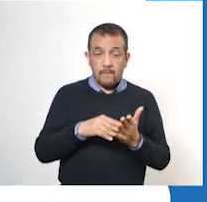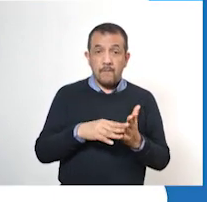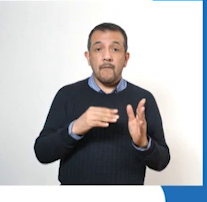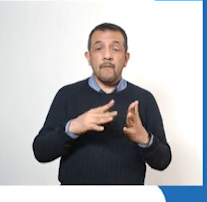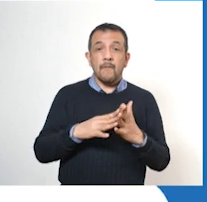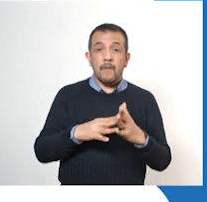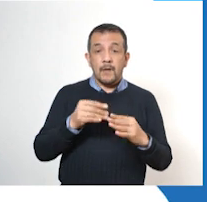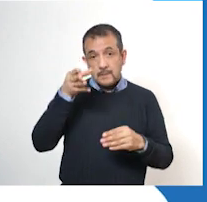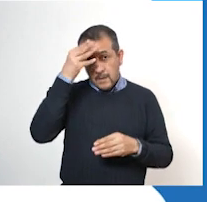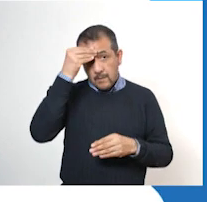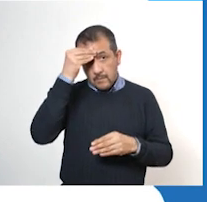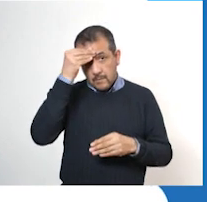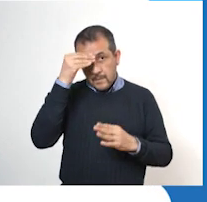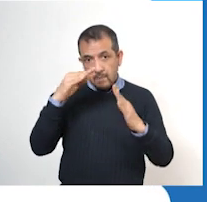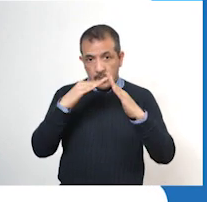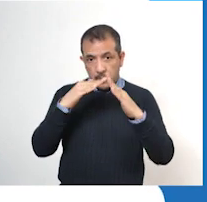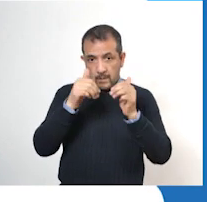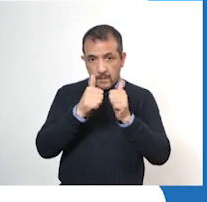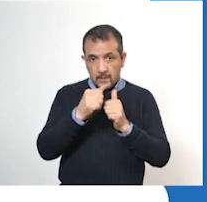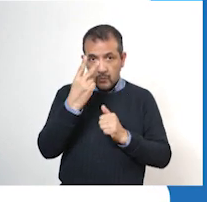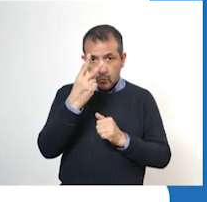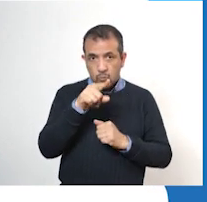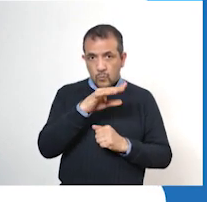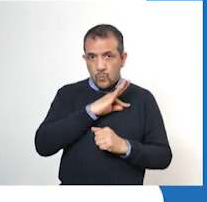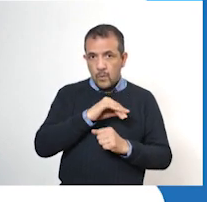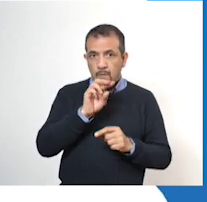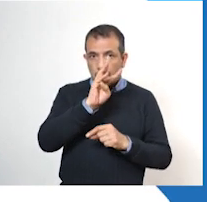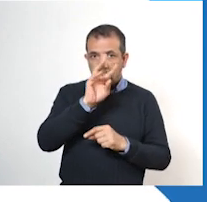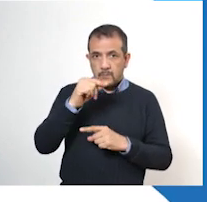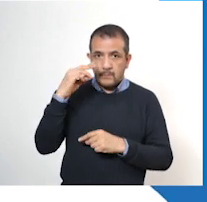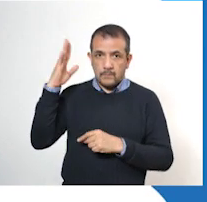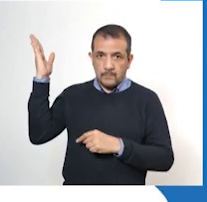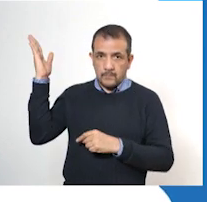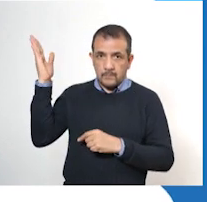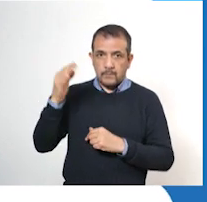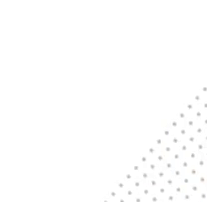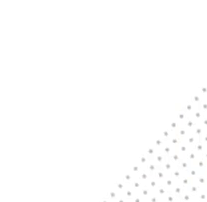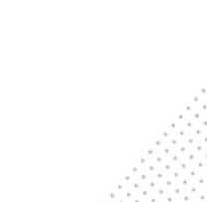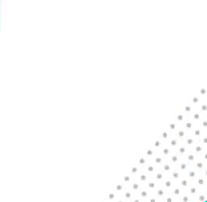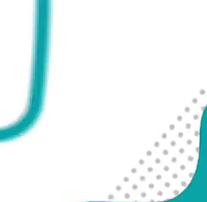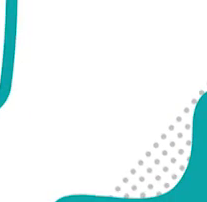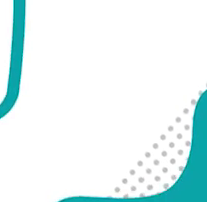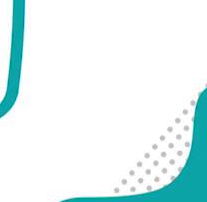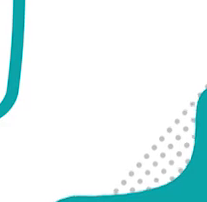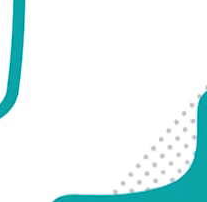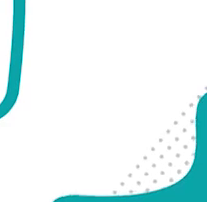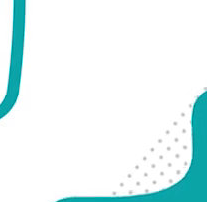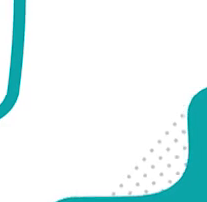programas Aprende en Casa 2, los puedes encontrar en la siguiente liga: